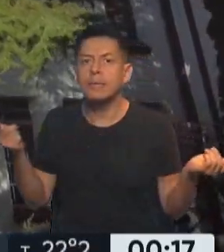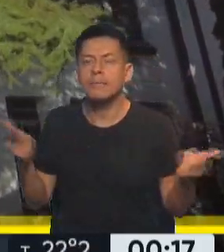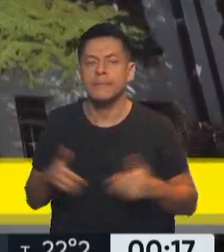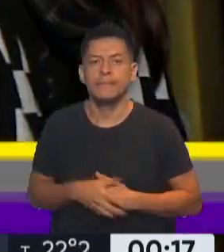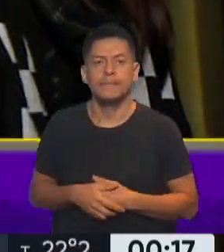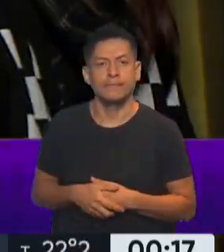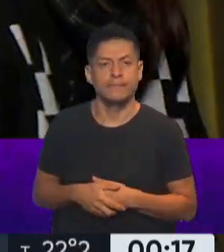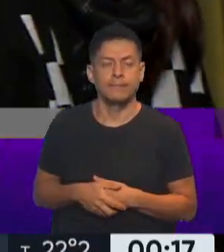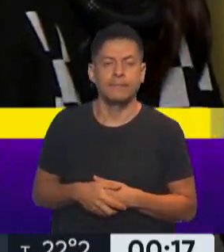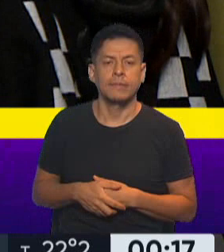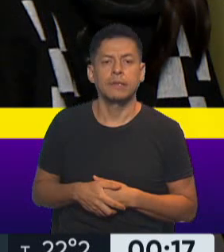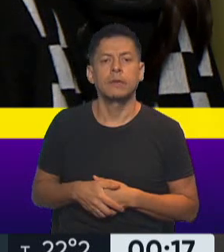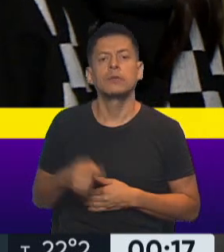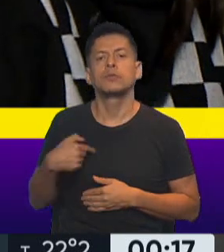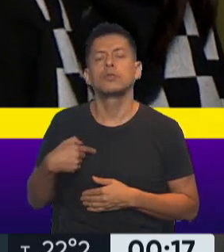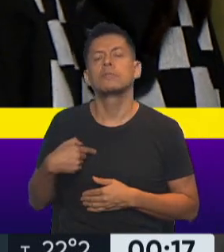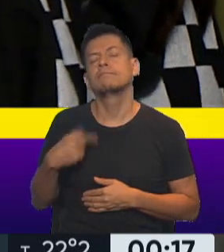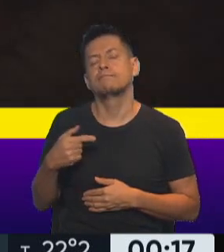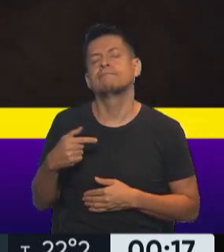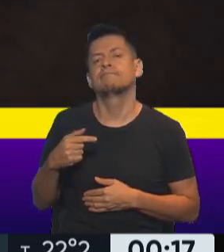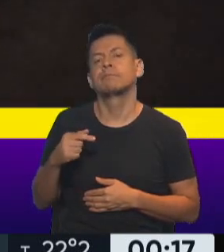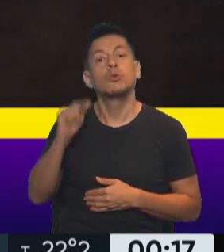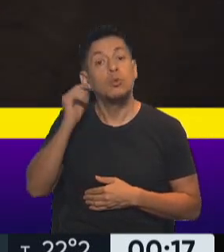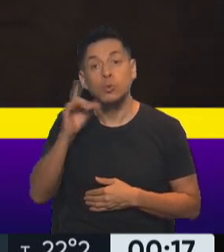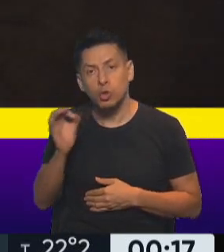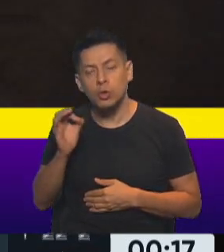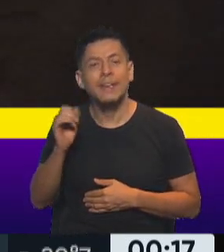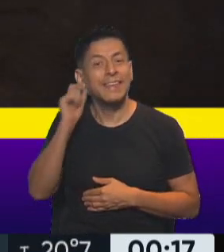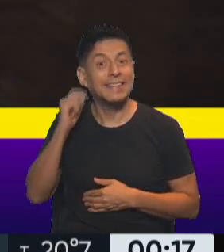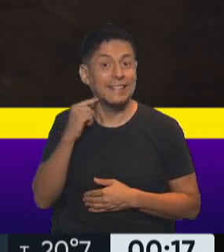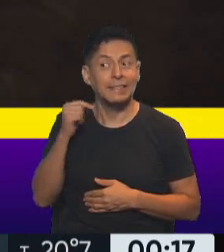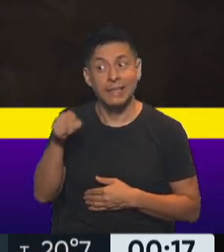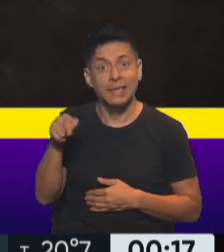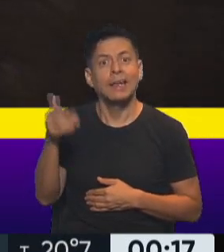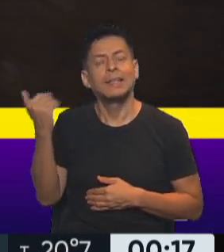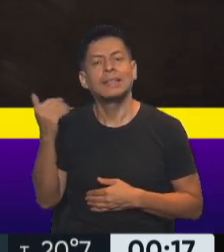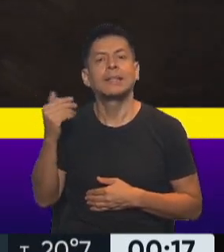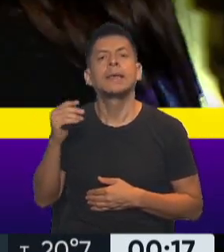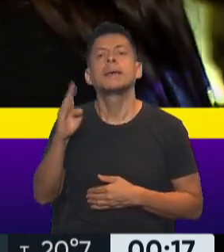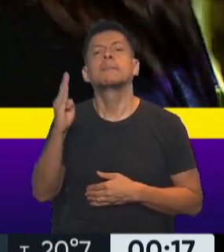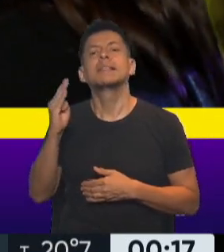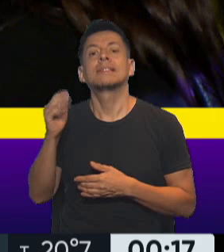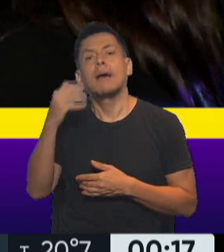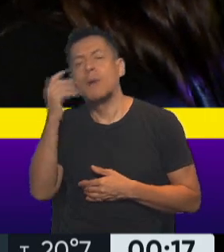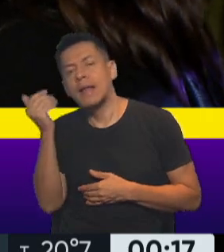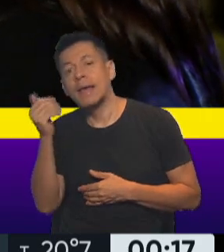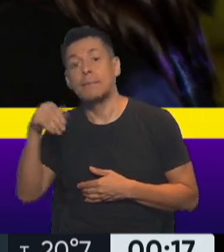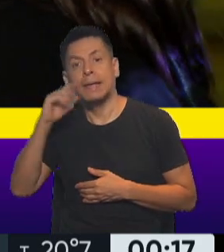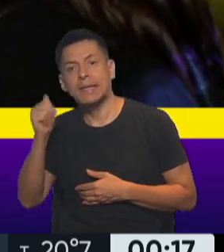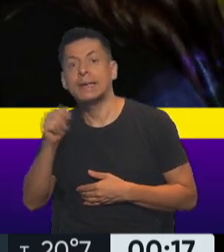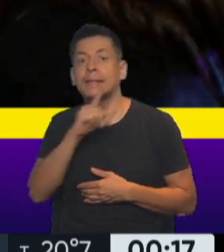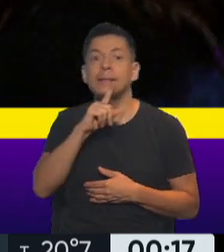No está. Soy Delfina Agullo. Tengo 13 años y acá estuvieron secuestrados mi bisabuela Ángela María y mi tío Jorge